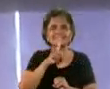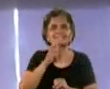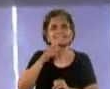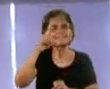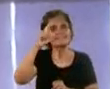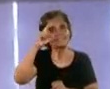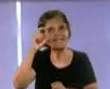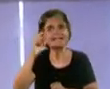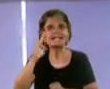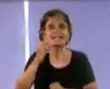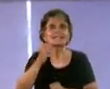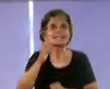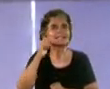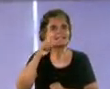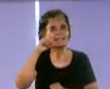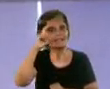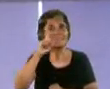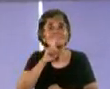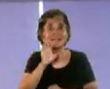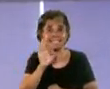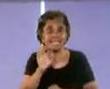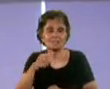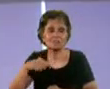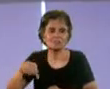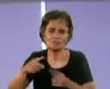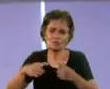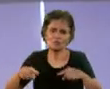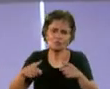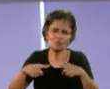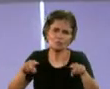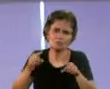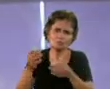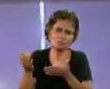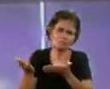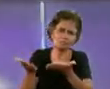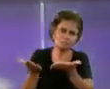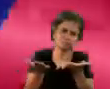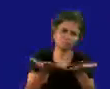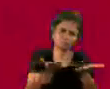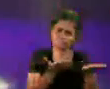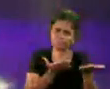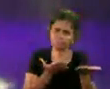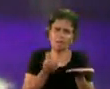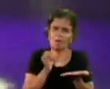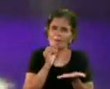Juan Carlos Baglietto repasaron lo mejor de su repertorio.